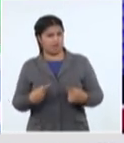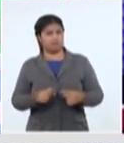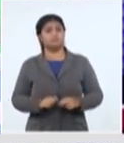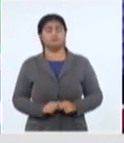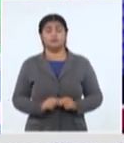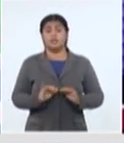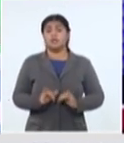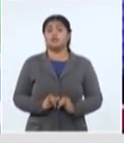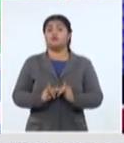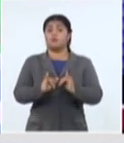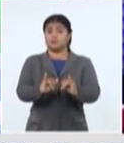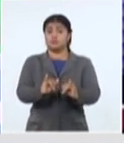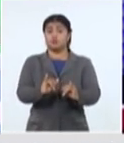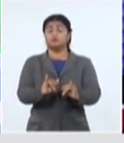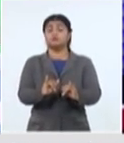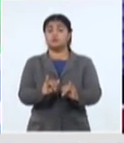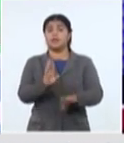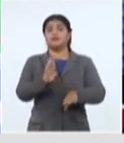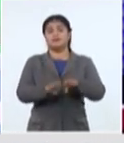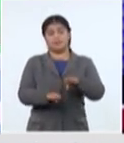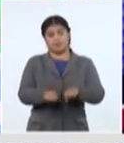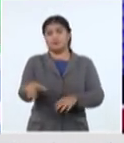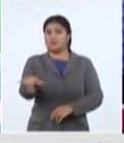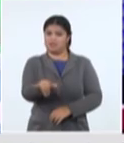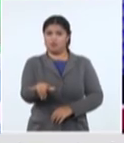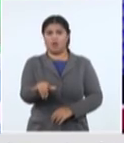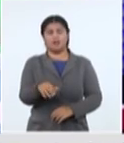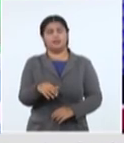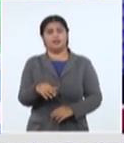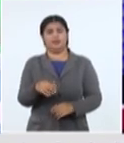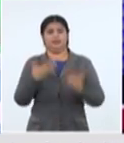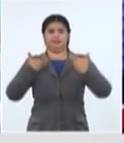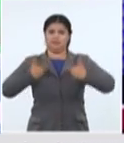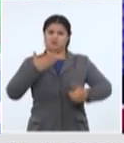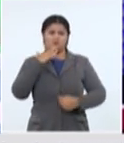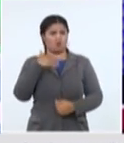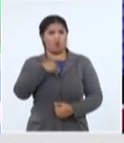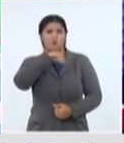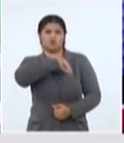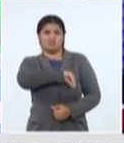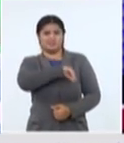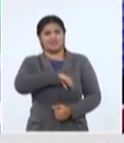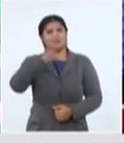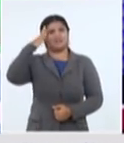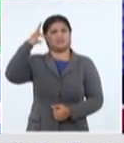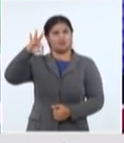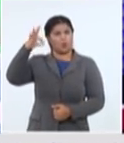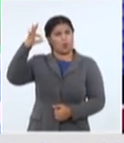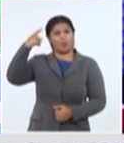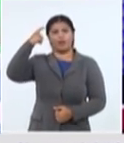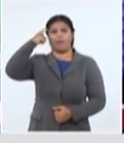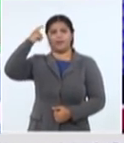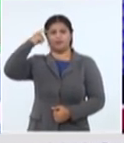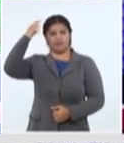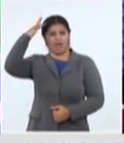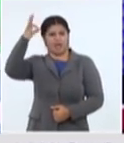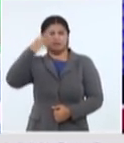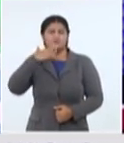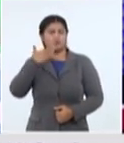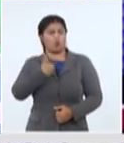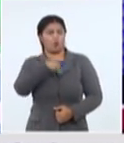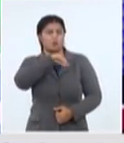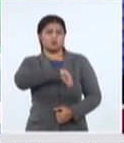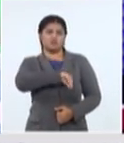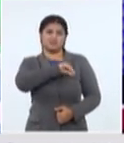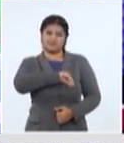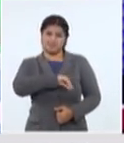darla en función de la fortaleza y la capacidad que pueda tener el paciente para asumir el costo emocional de un diagnóstico como este o de una